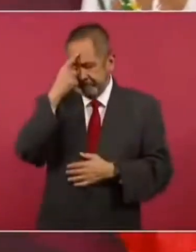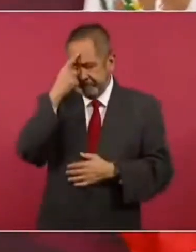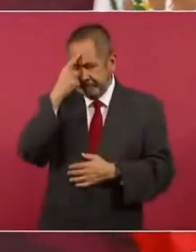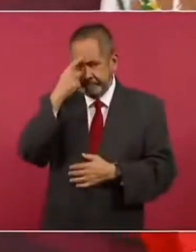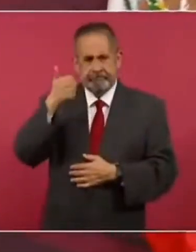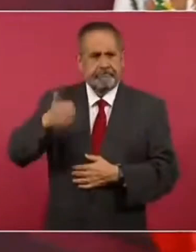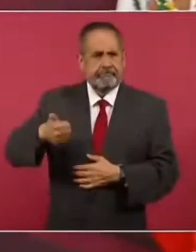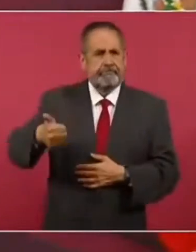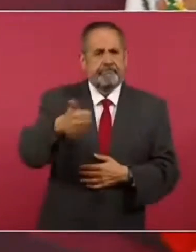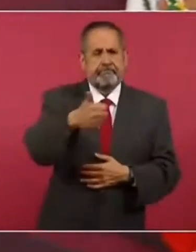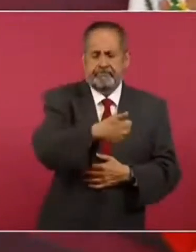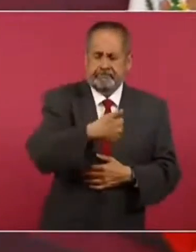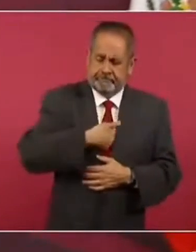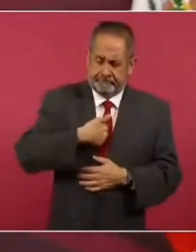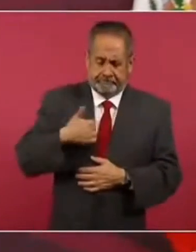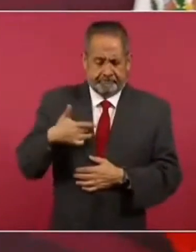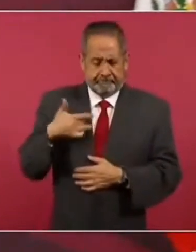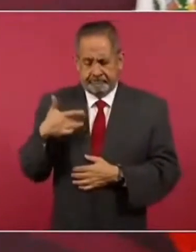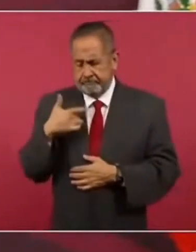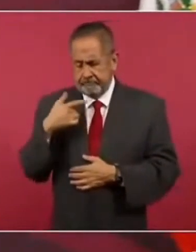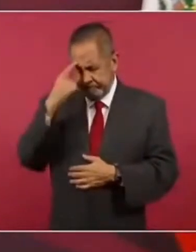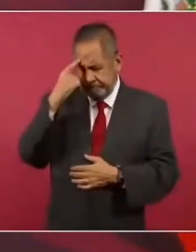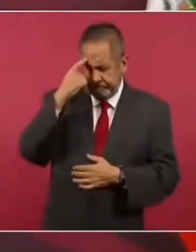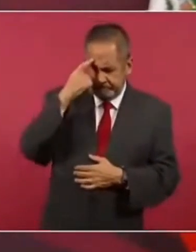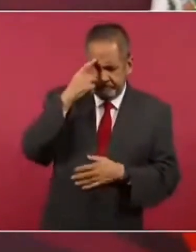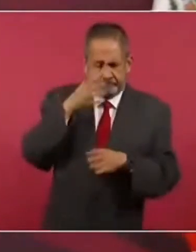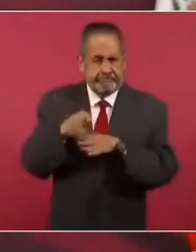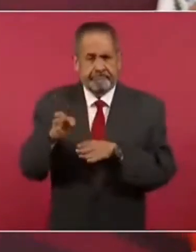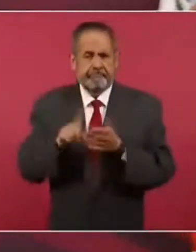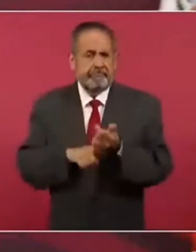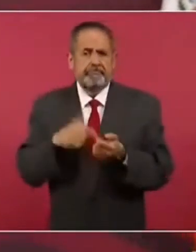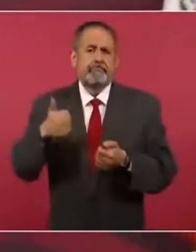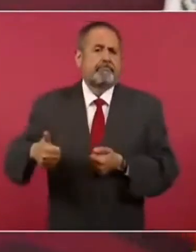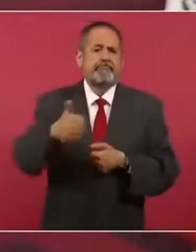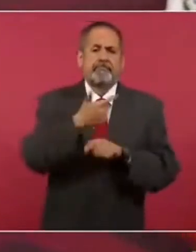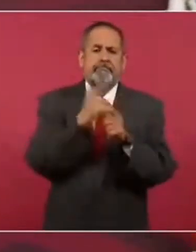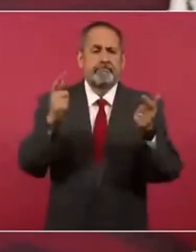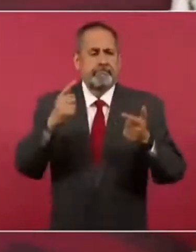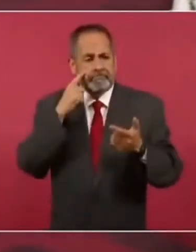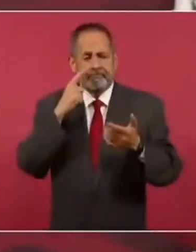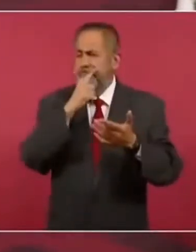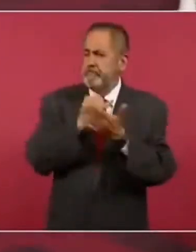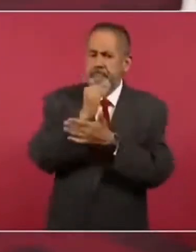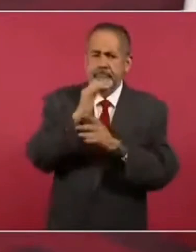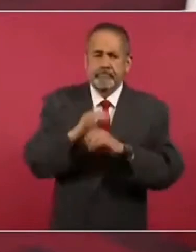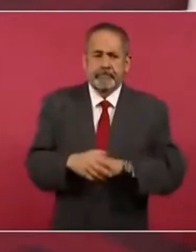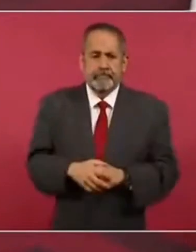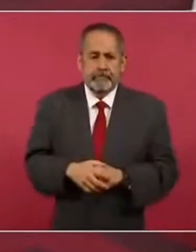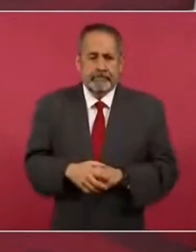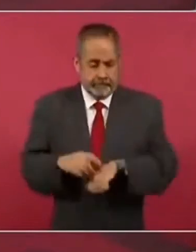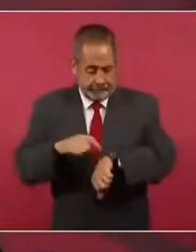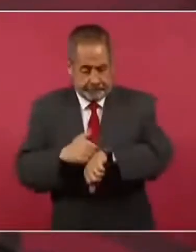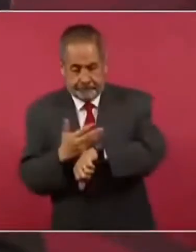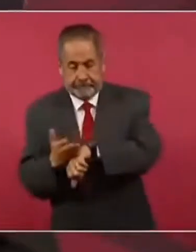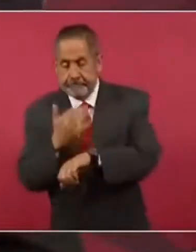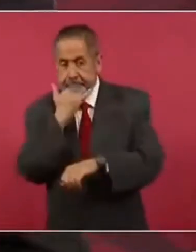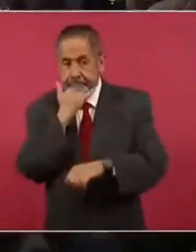actúe con criterio y libertad. Pero